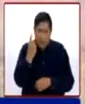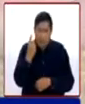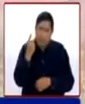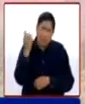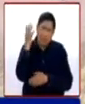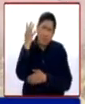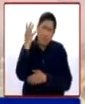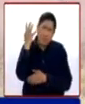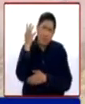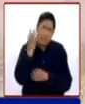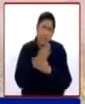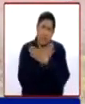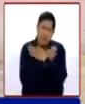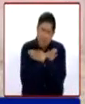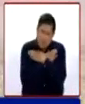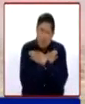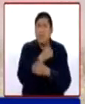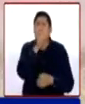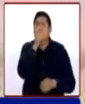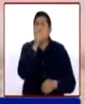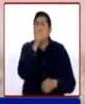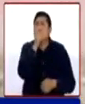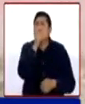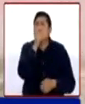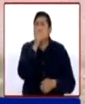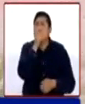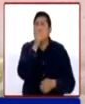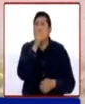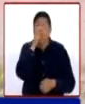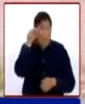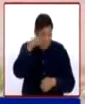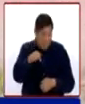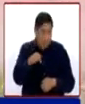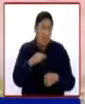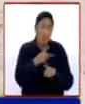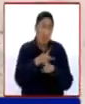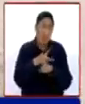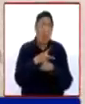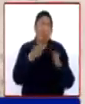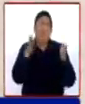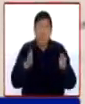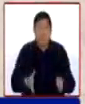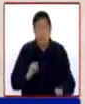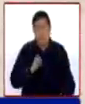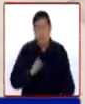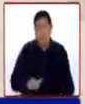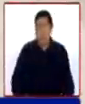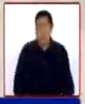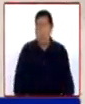eucalipto allá, ahí es un cementerio privado. ¿Y ahí vive usted? Ahí soy cuidador.